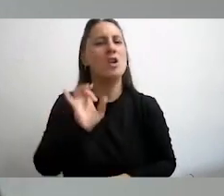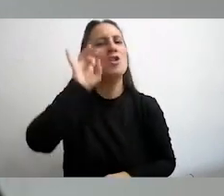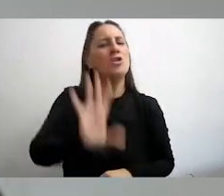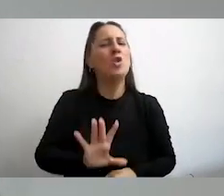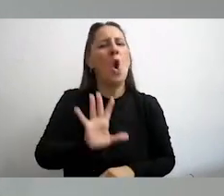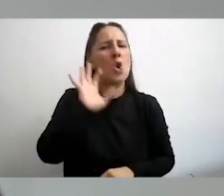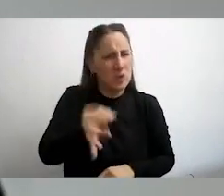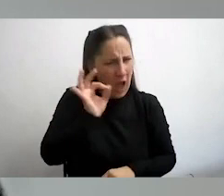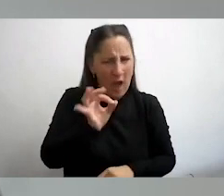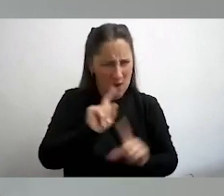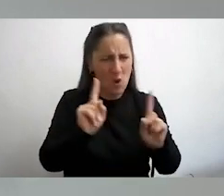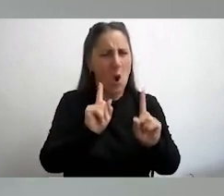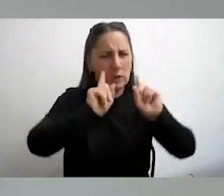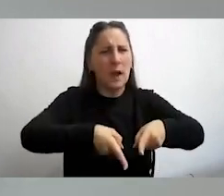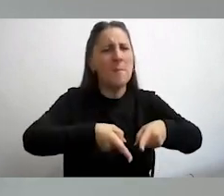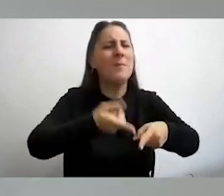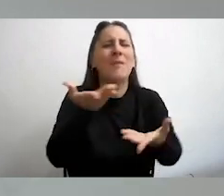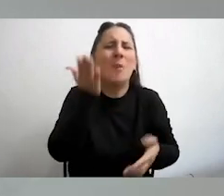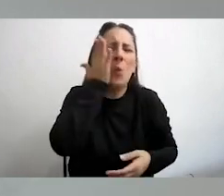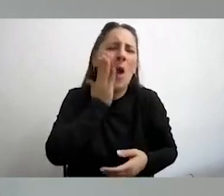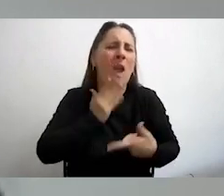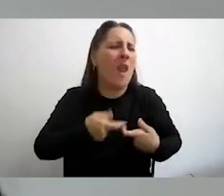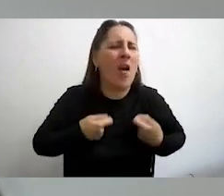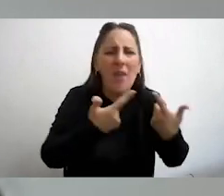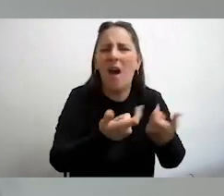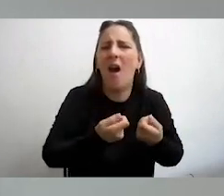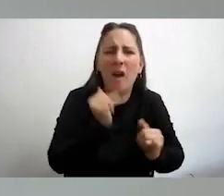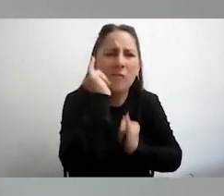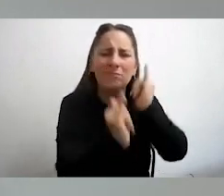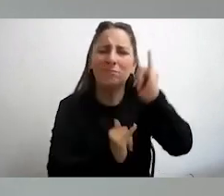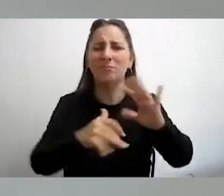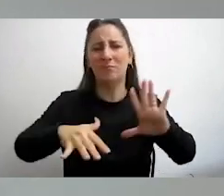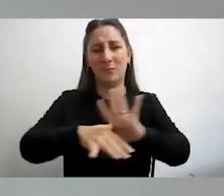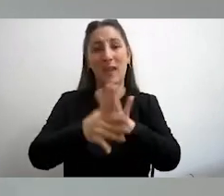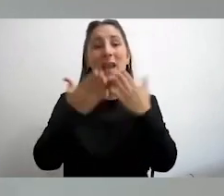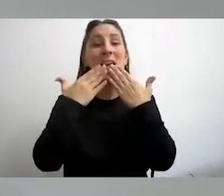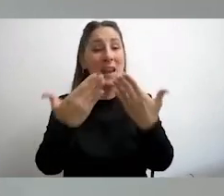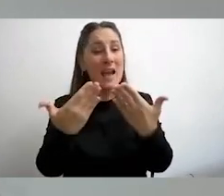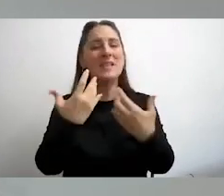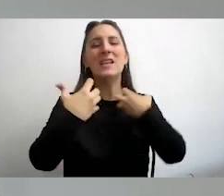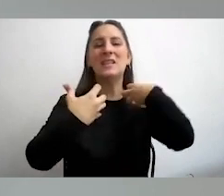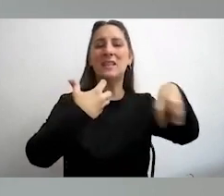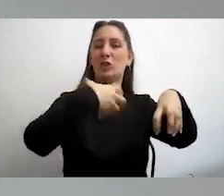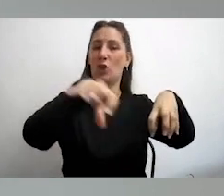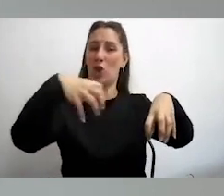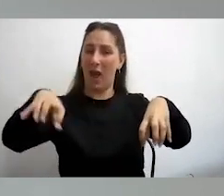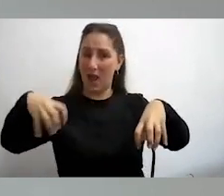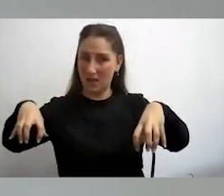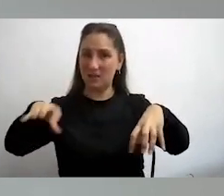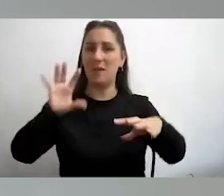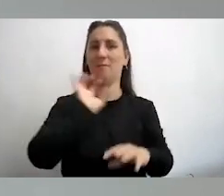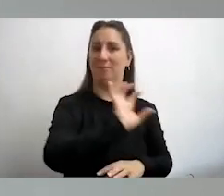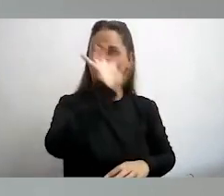lo que sabe, sino también por su generosidad, como siempre. Agradecerle también a todas las seccionales del interior también que ayudan a